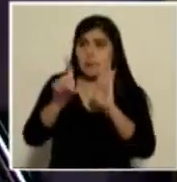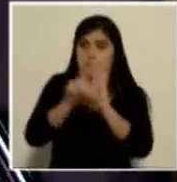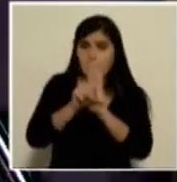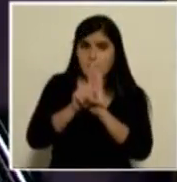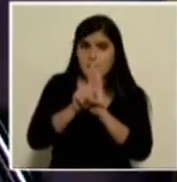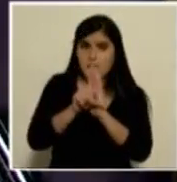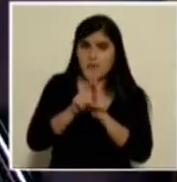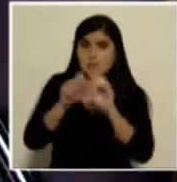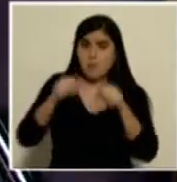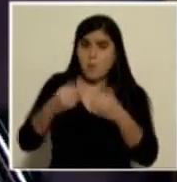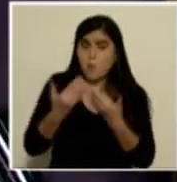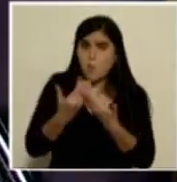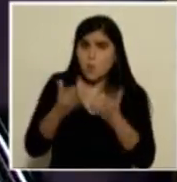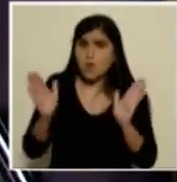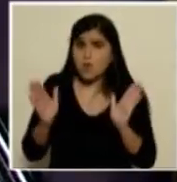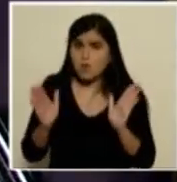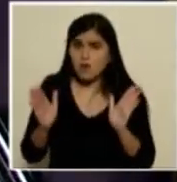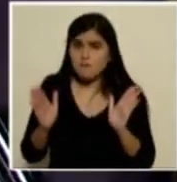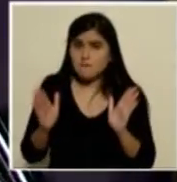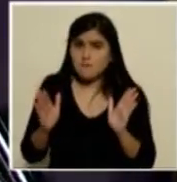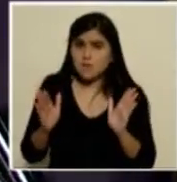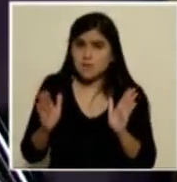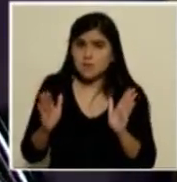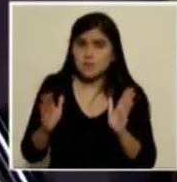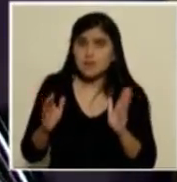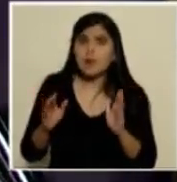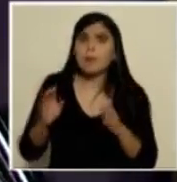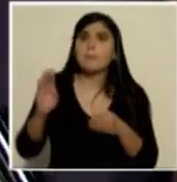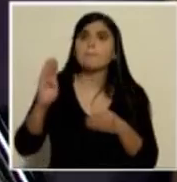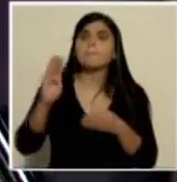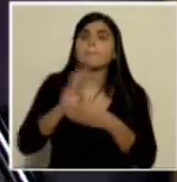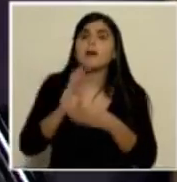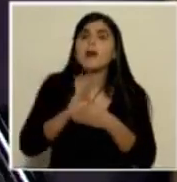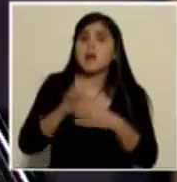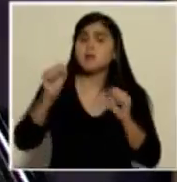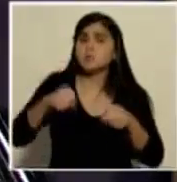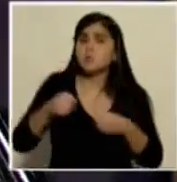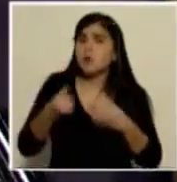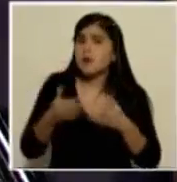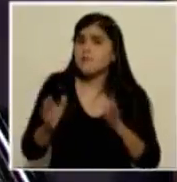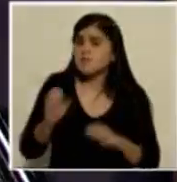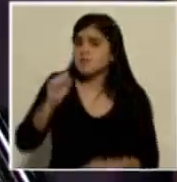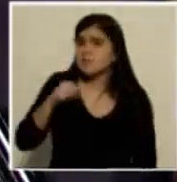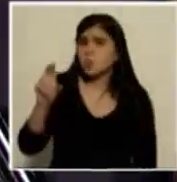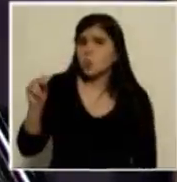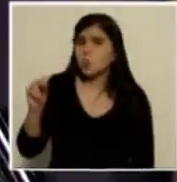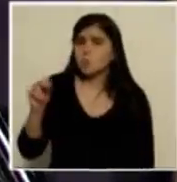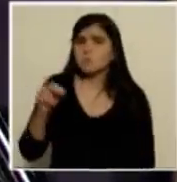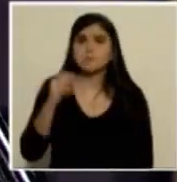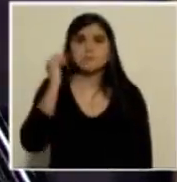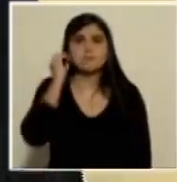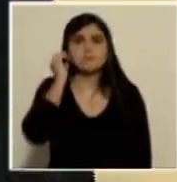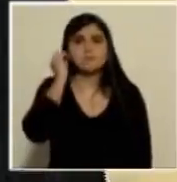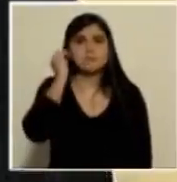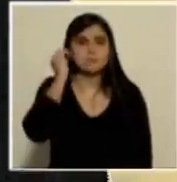estas medidas y las entidades bancarias también tienen permiso para abrir o no? Muchas gracias, Jessica.